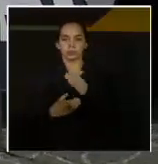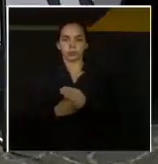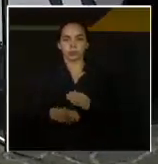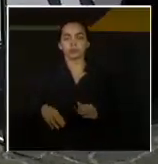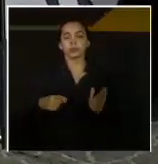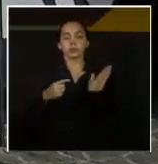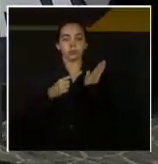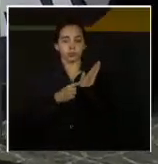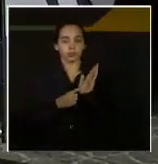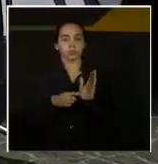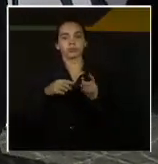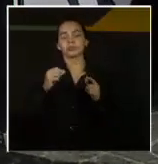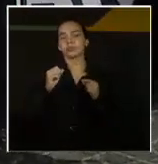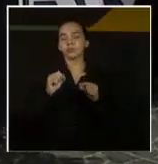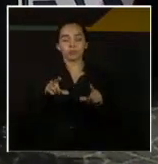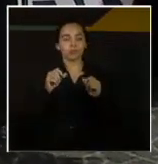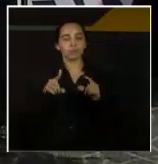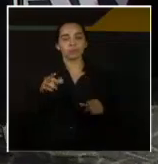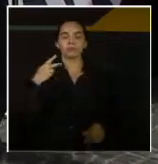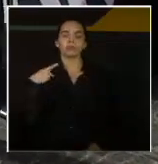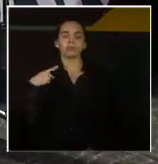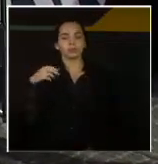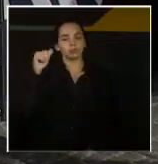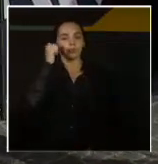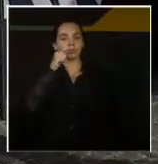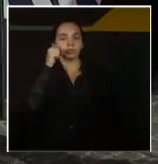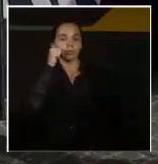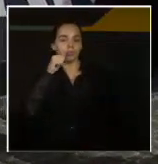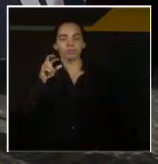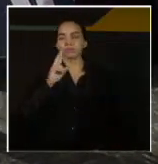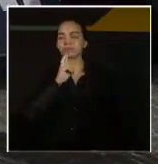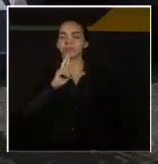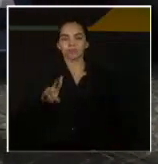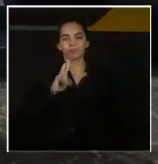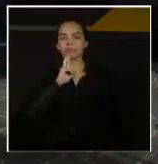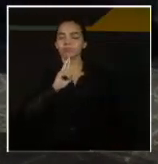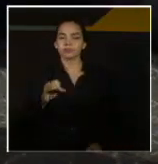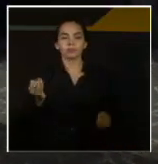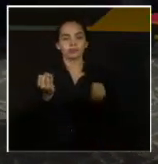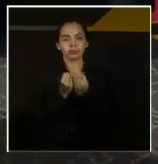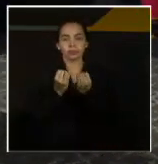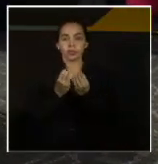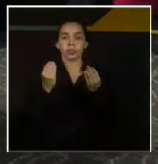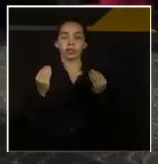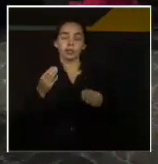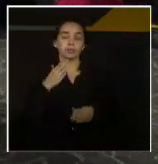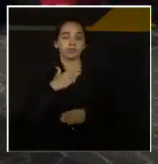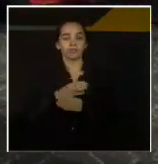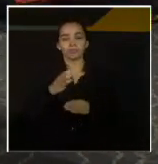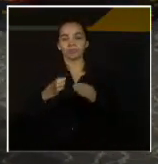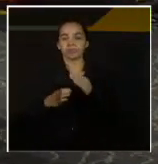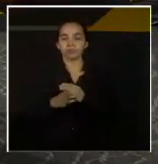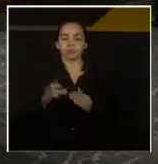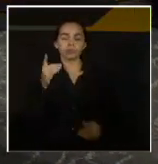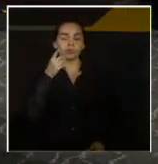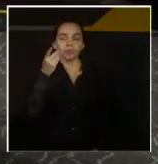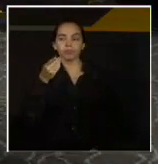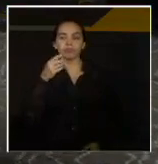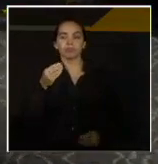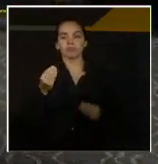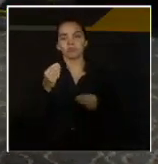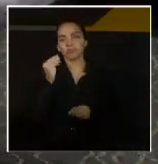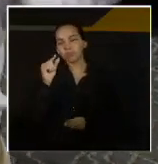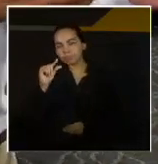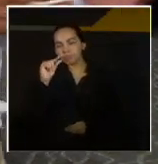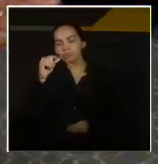mismos políticos de siempre, íbamos a obtener los mismos resultados. Y que muchas veces nos quejamos, pero que muy pocas veces hacemos las